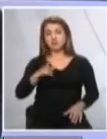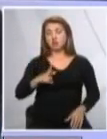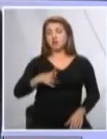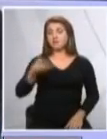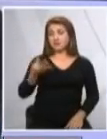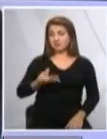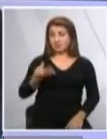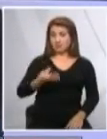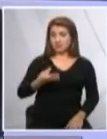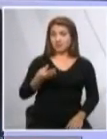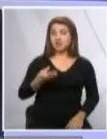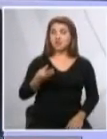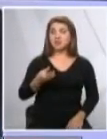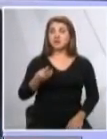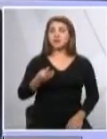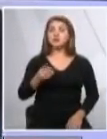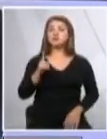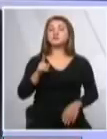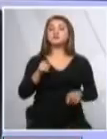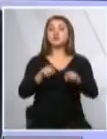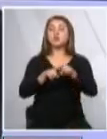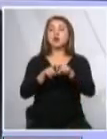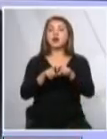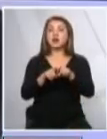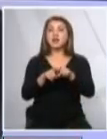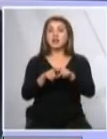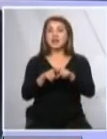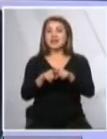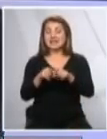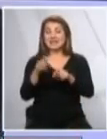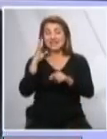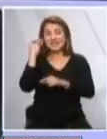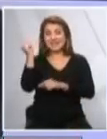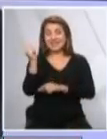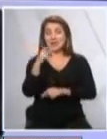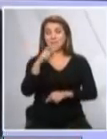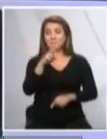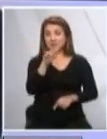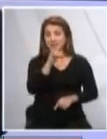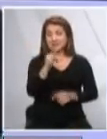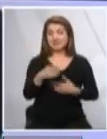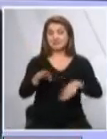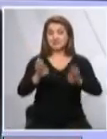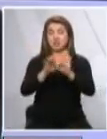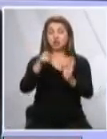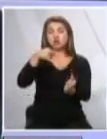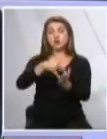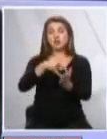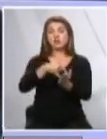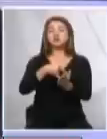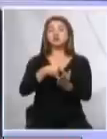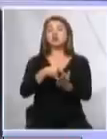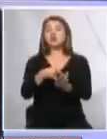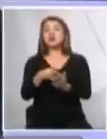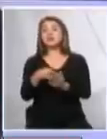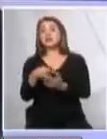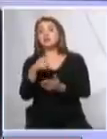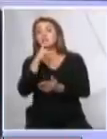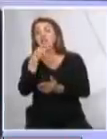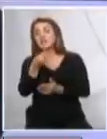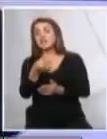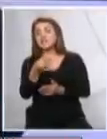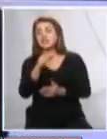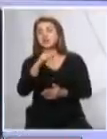efectivamente una salida más que la idea de Pérez Lloma de que la presidenta cierre el Congreso, es una salida presidencialista que afirma